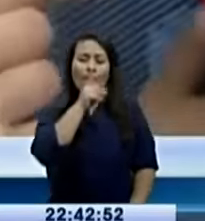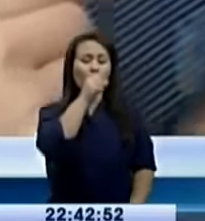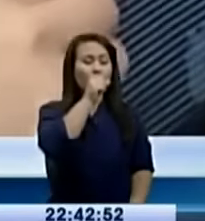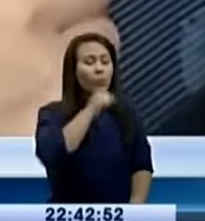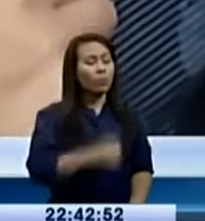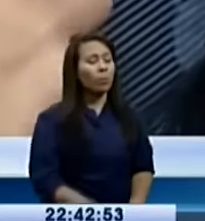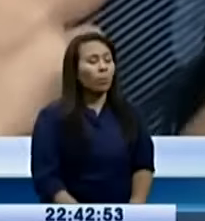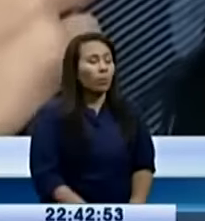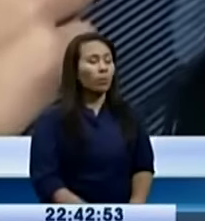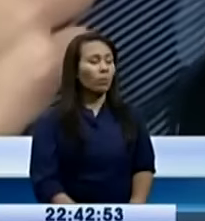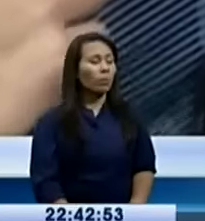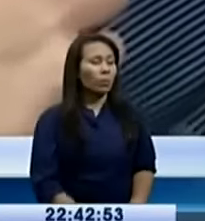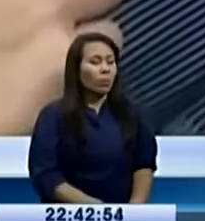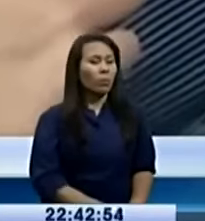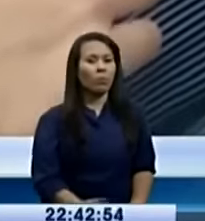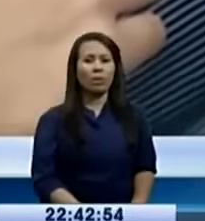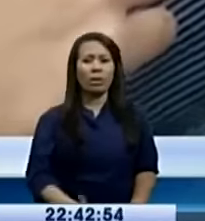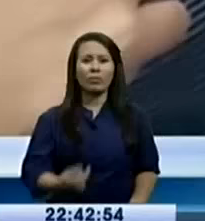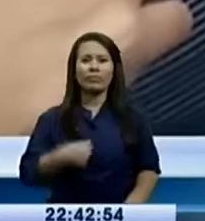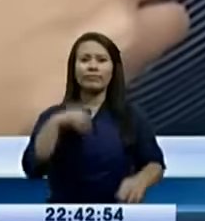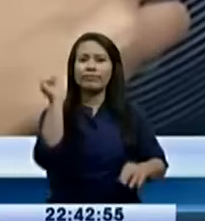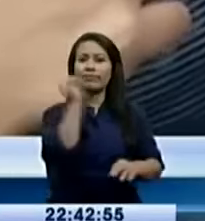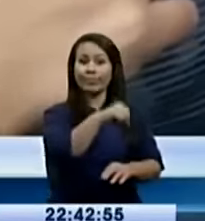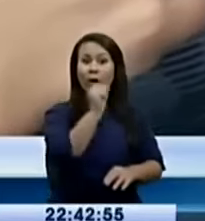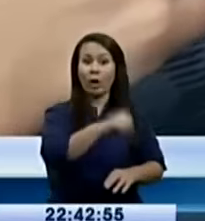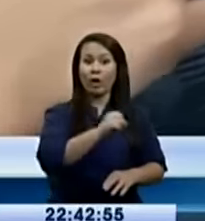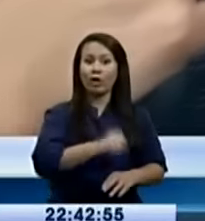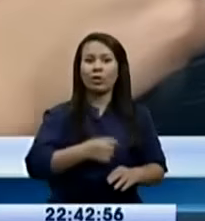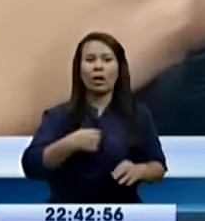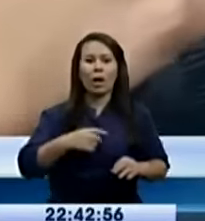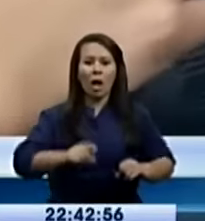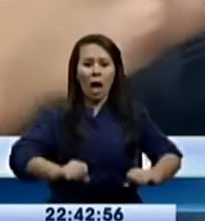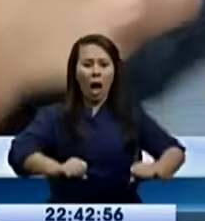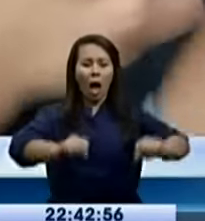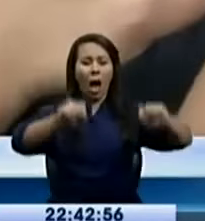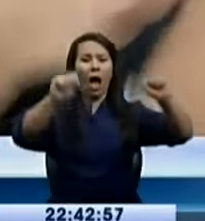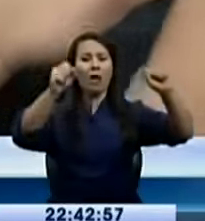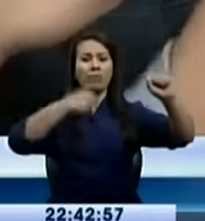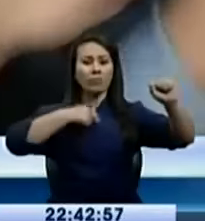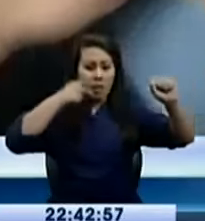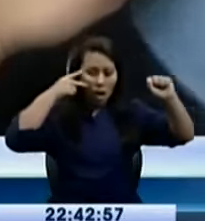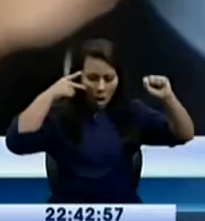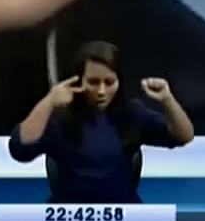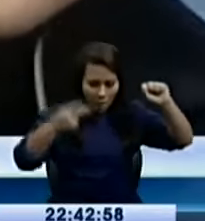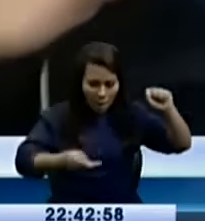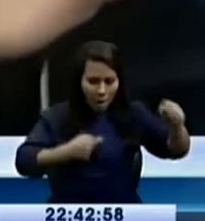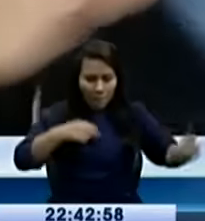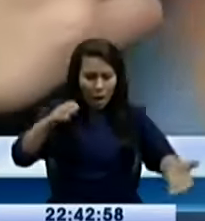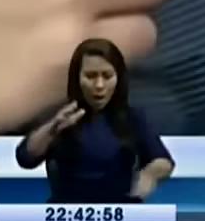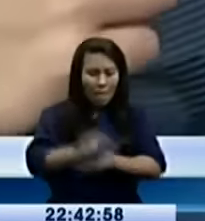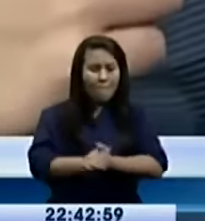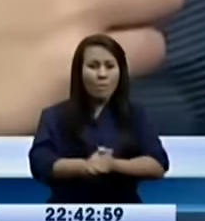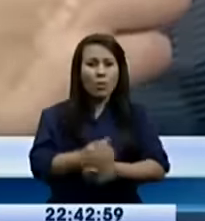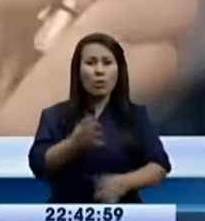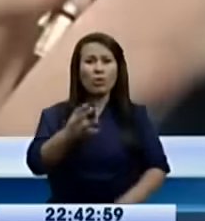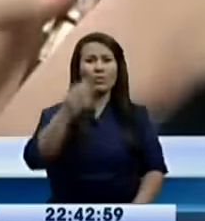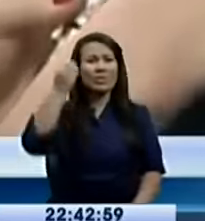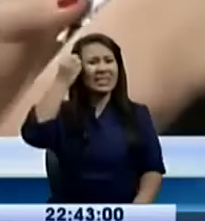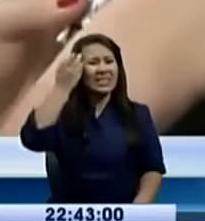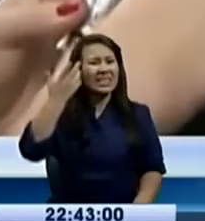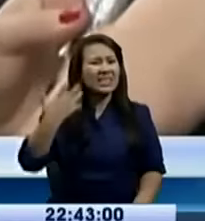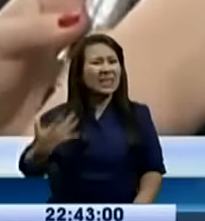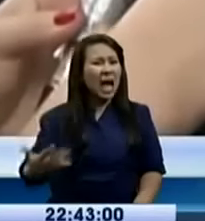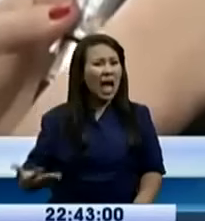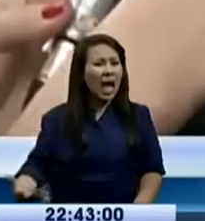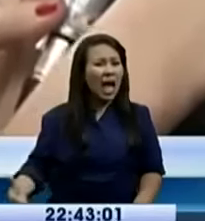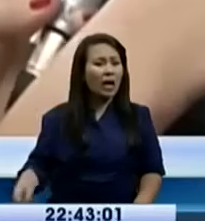me hacía el desentendido, coge y golpea la puerta como campaneándole a los otros. Me alzan la puerta y encuentro a mi esposo todo lleno de sangre. Yo alcancé